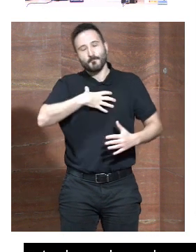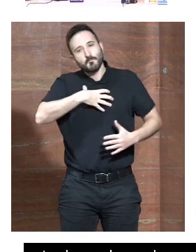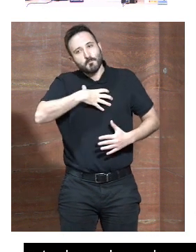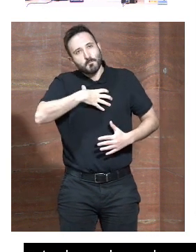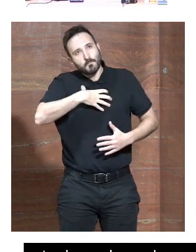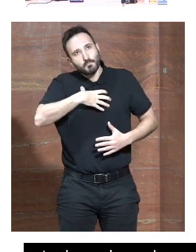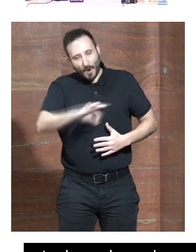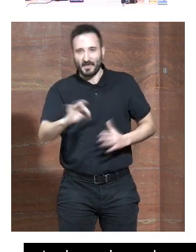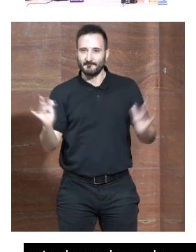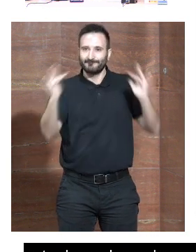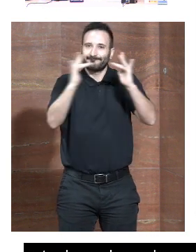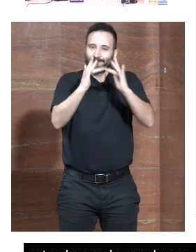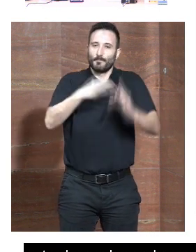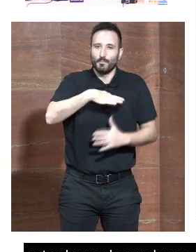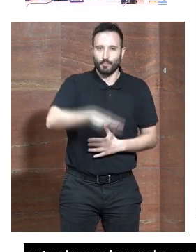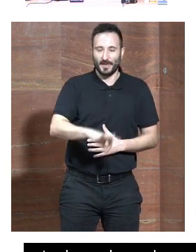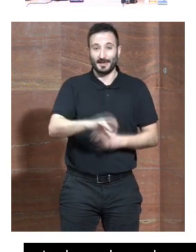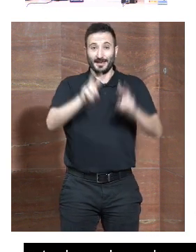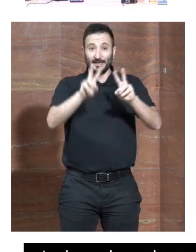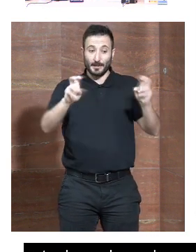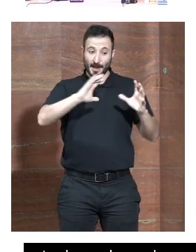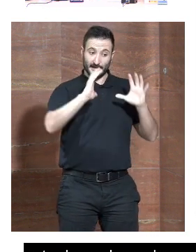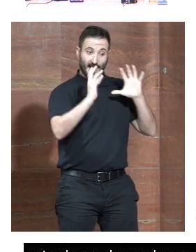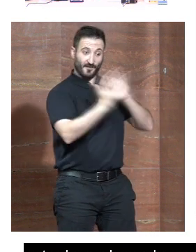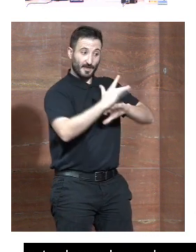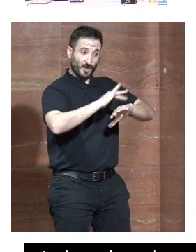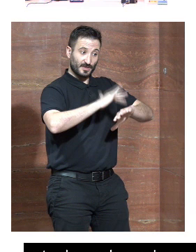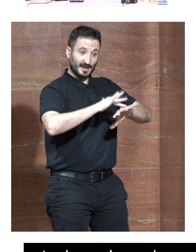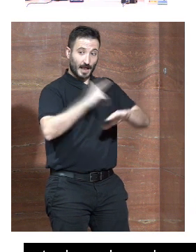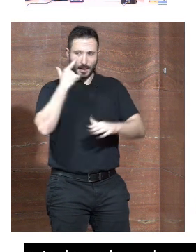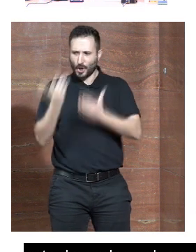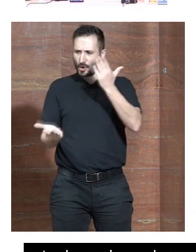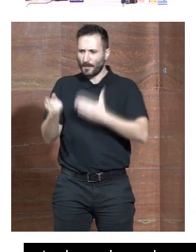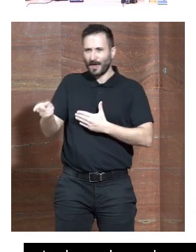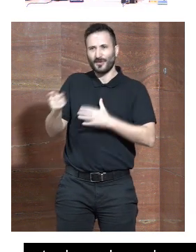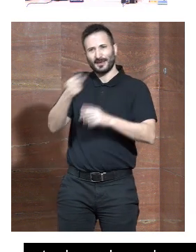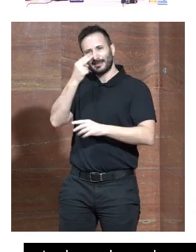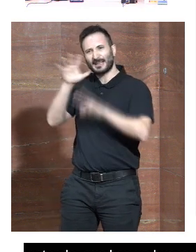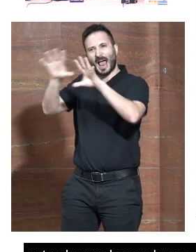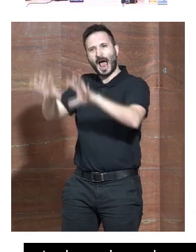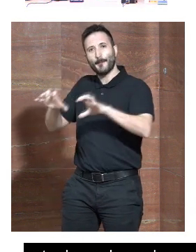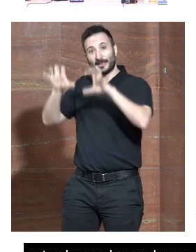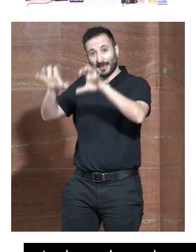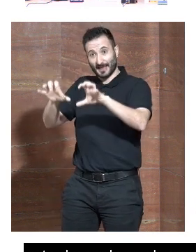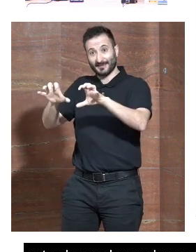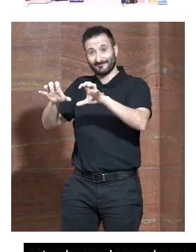posiblemente el interés que hay en transformación digital comparado con el interés que hay en aprender de